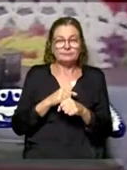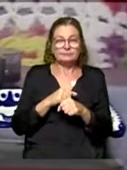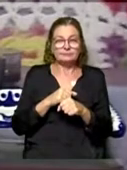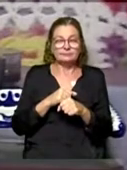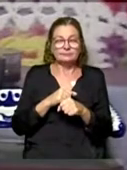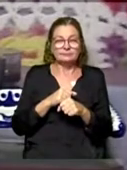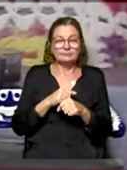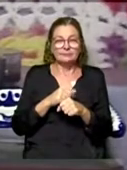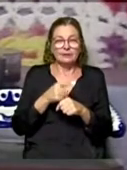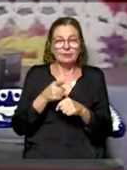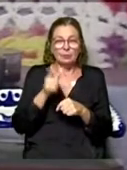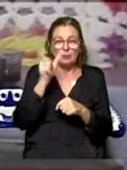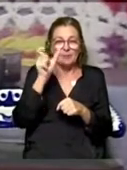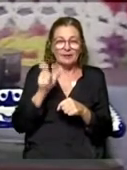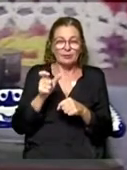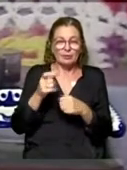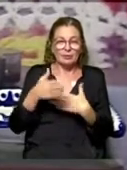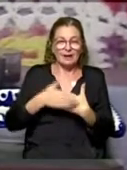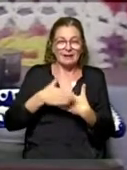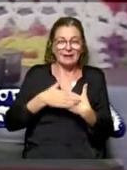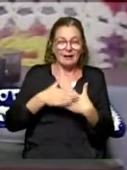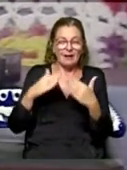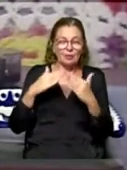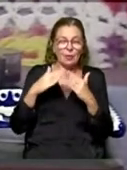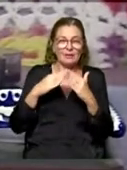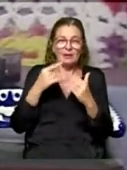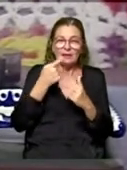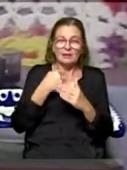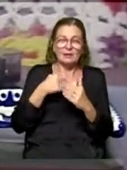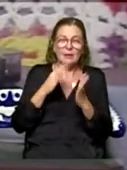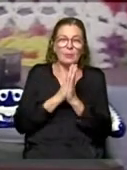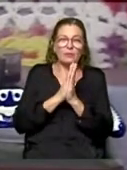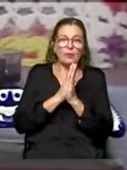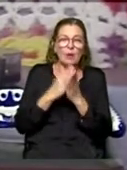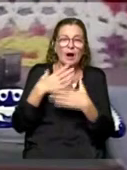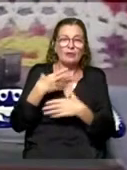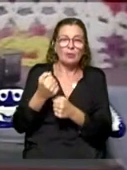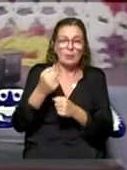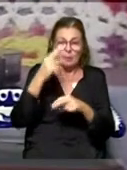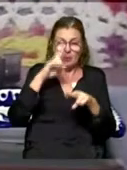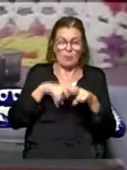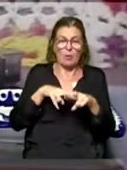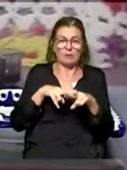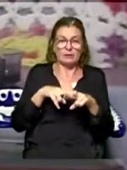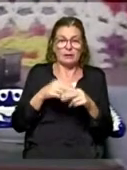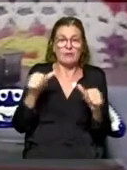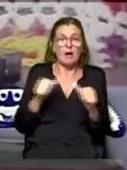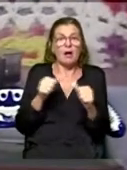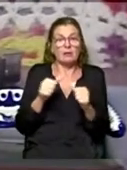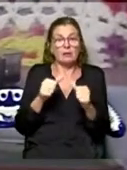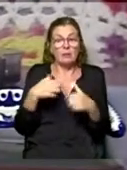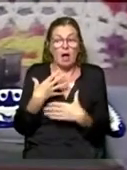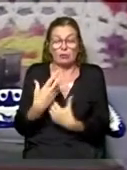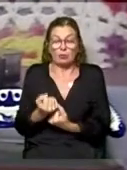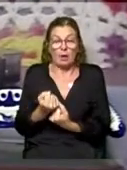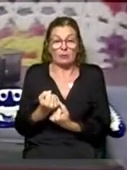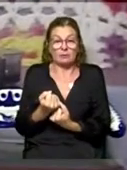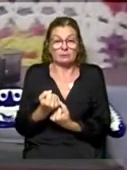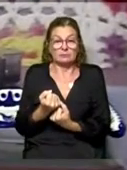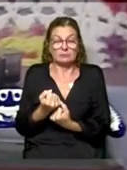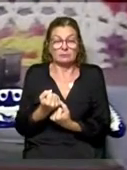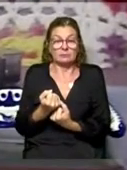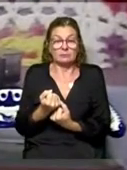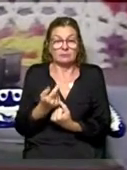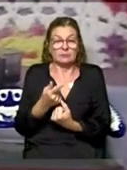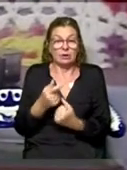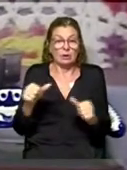Si tú tenés una persona al lado de tu casa que te dice, por favor, sálvame porque si no me matan, ¿qué vas a hacer? ¿Te vas a ayudar, no? Bueno, fue lo que